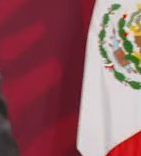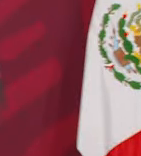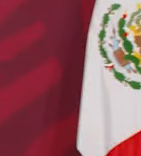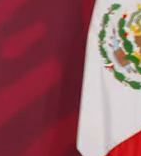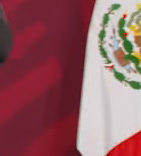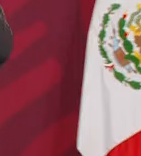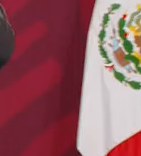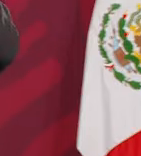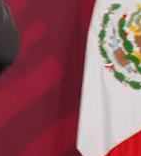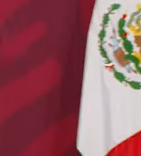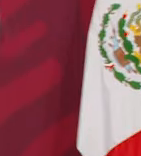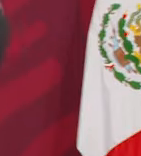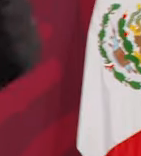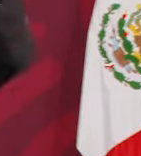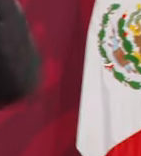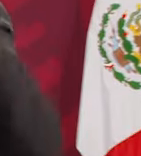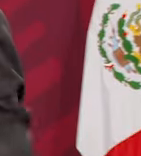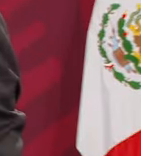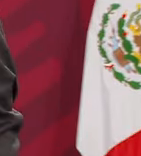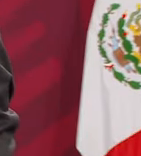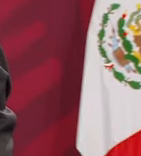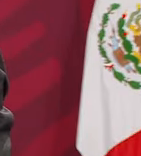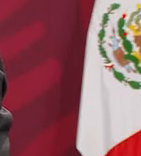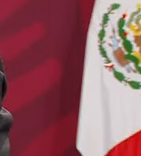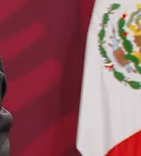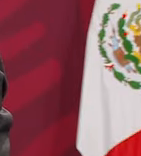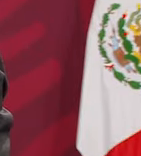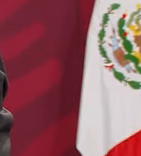y piensan que eso es México.